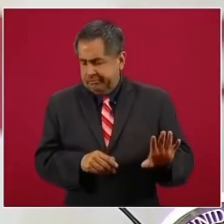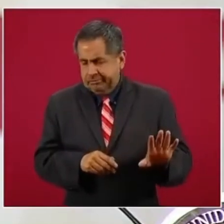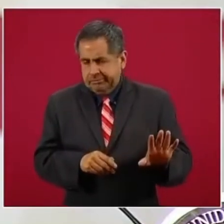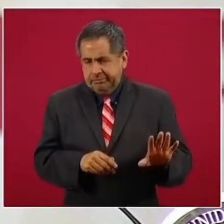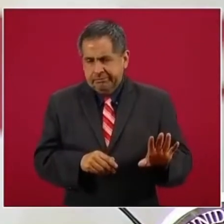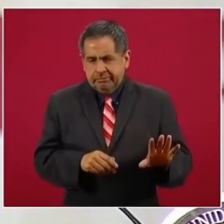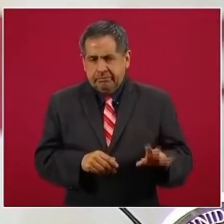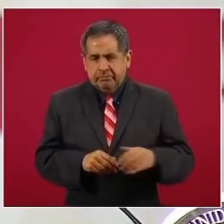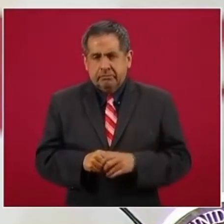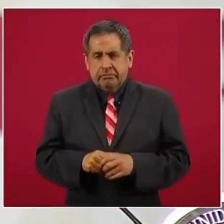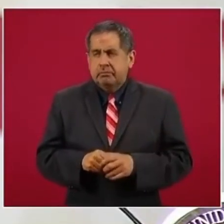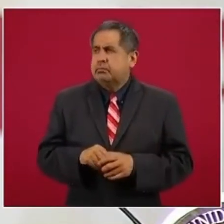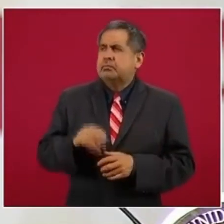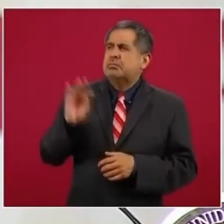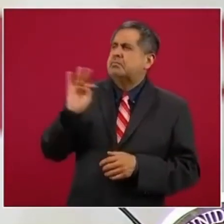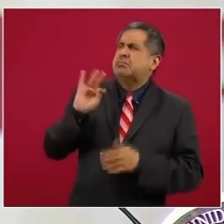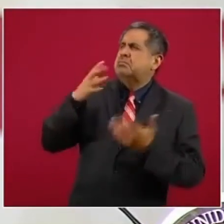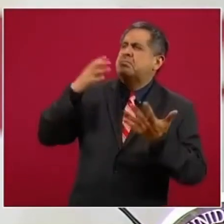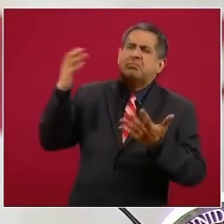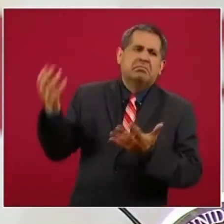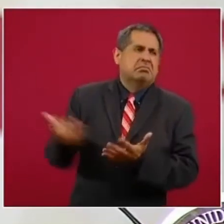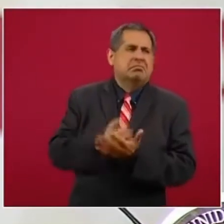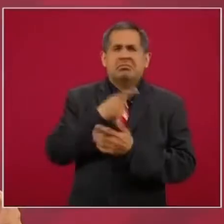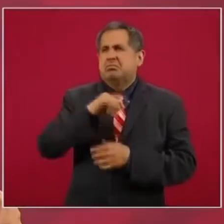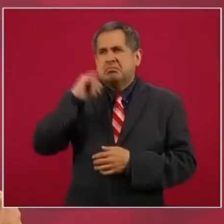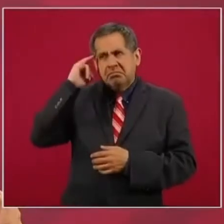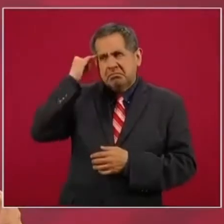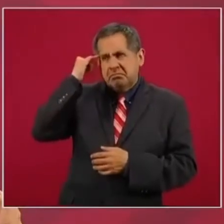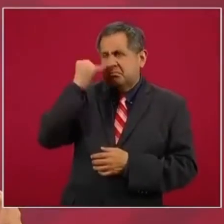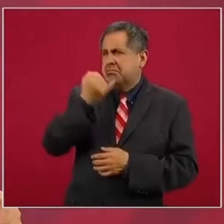¿Y si gana un albañil?